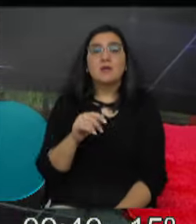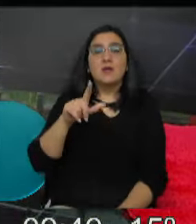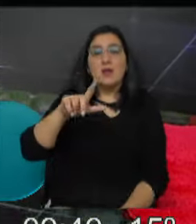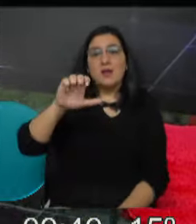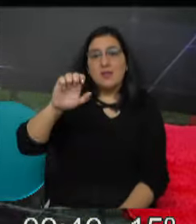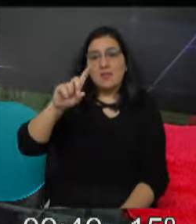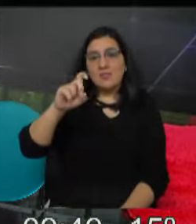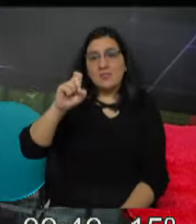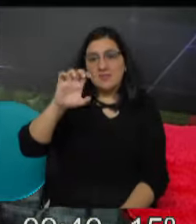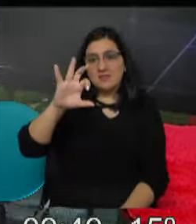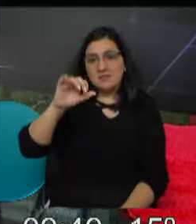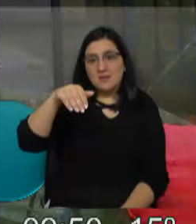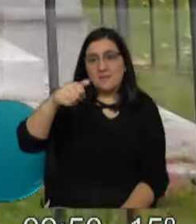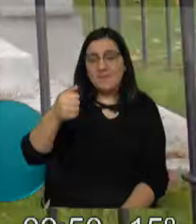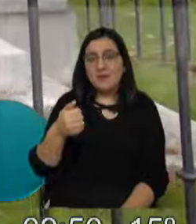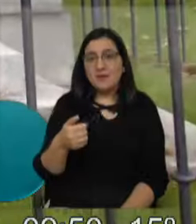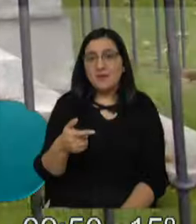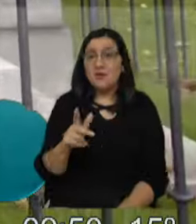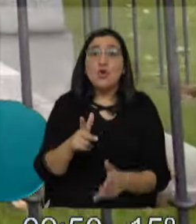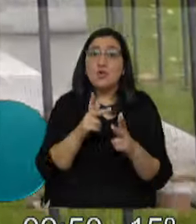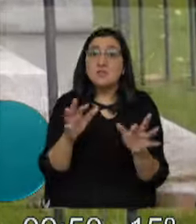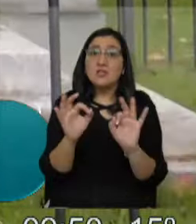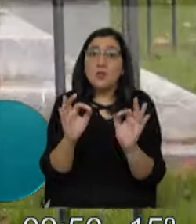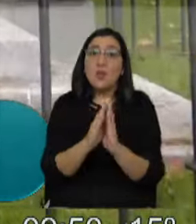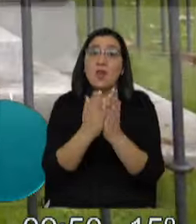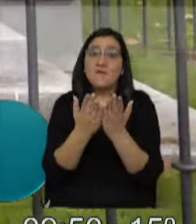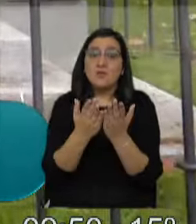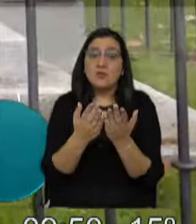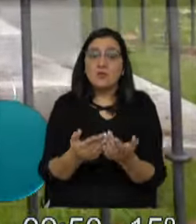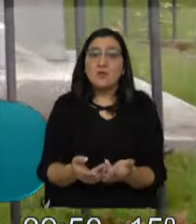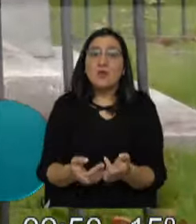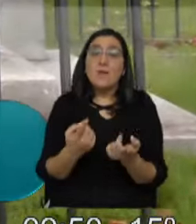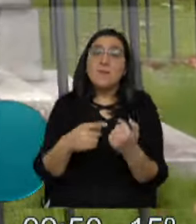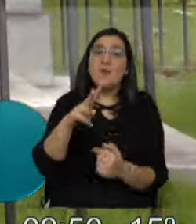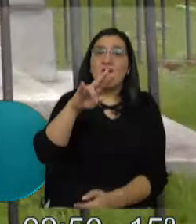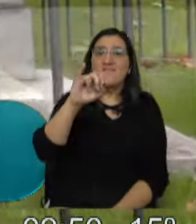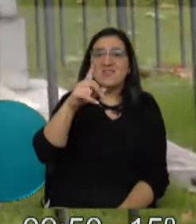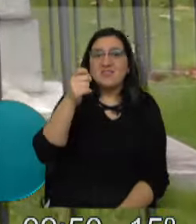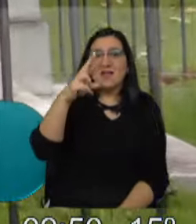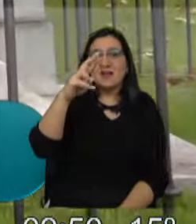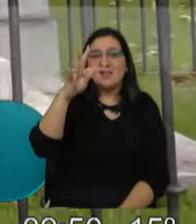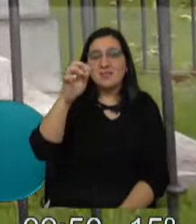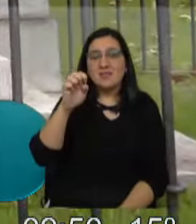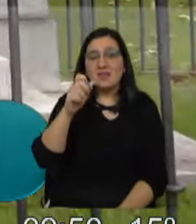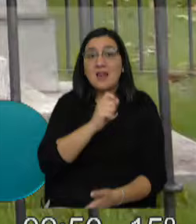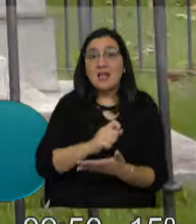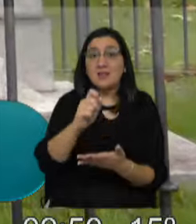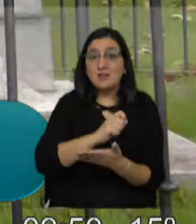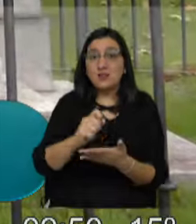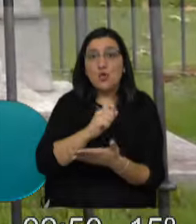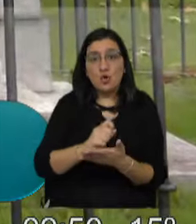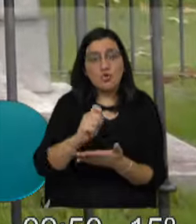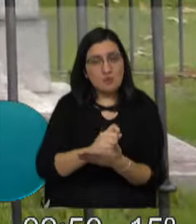Miramos. Sí, Ledesma, claro, no sale en ningún libro. Bueno, claro. Vidarte, el historiador que perdimos en 2019, ha escrito